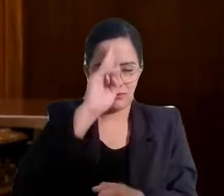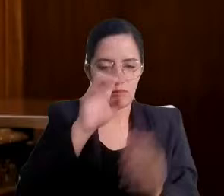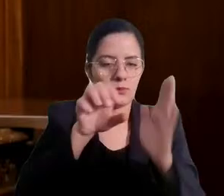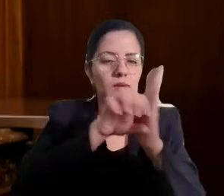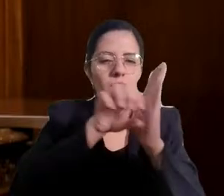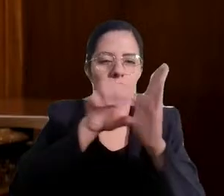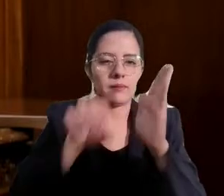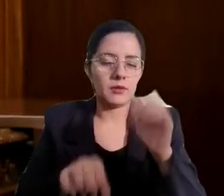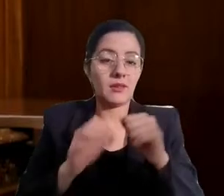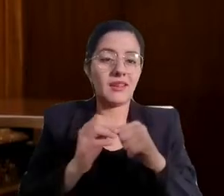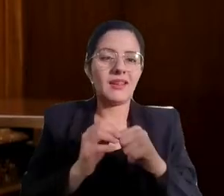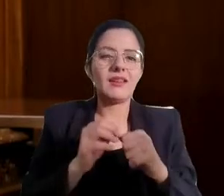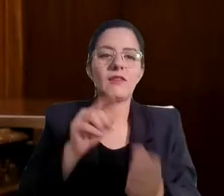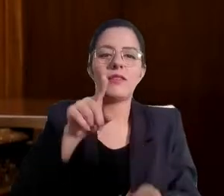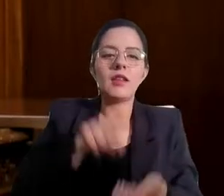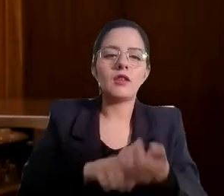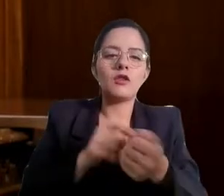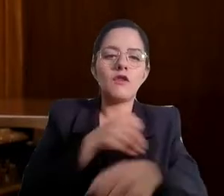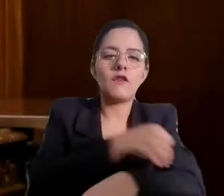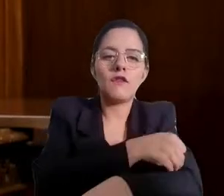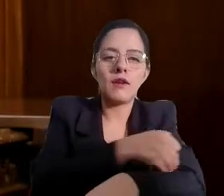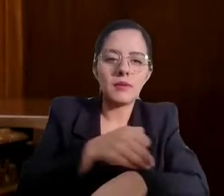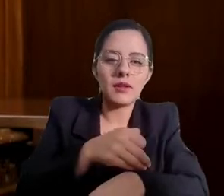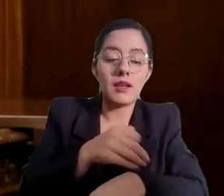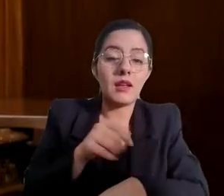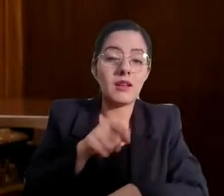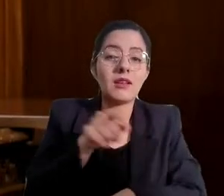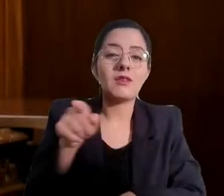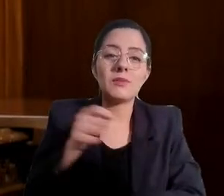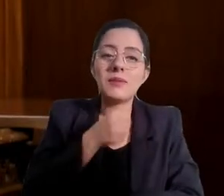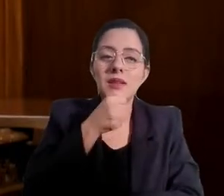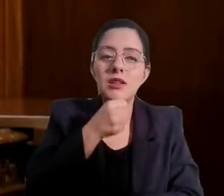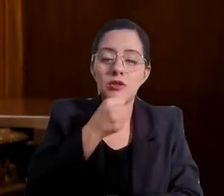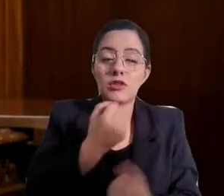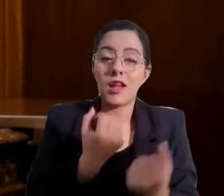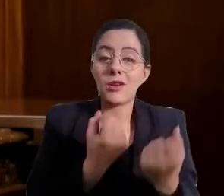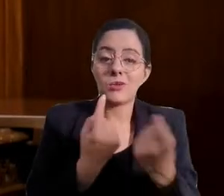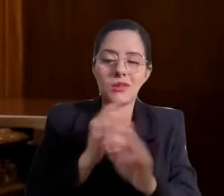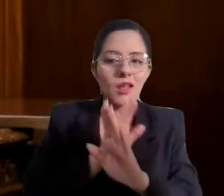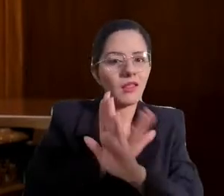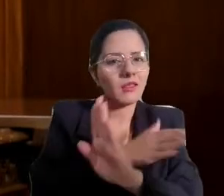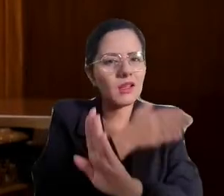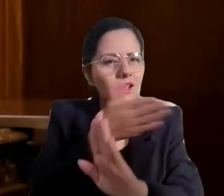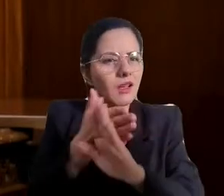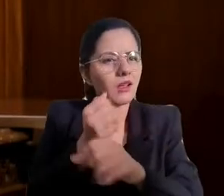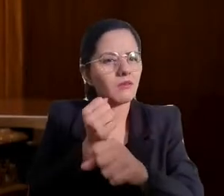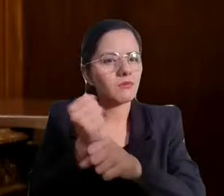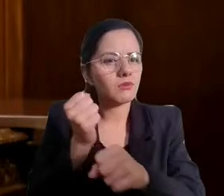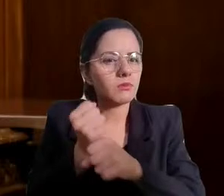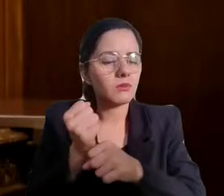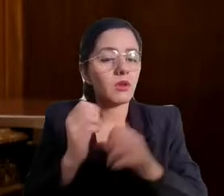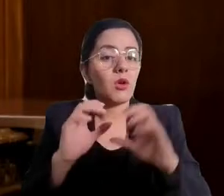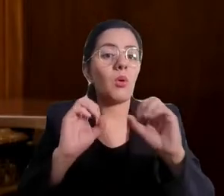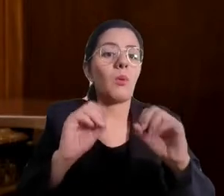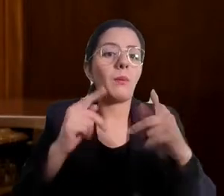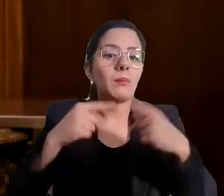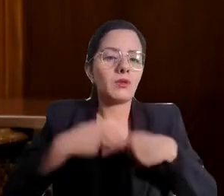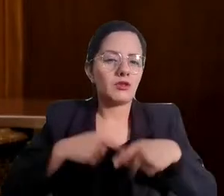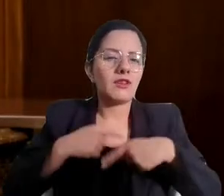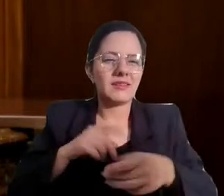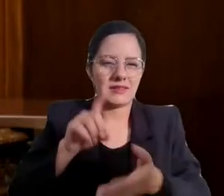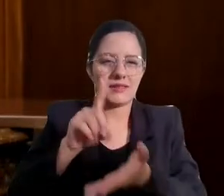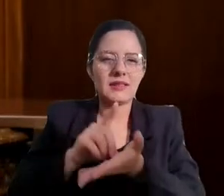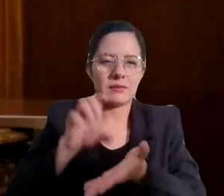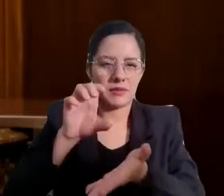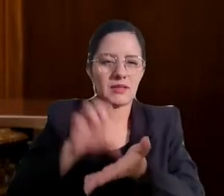ejercen violencia familiar sobre las personas adultas mayores o con discapacidad y